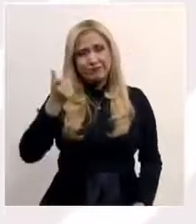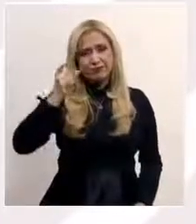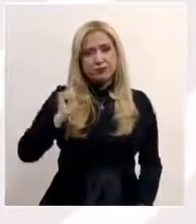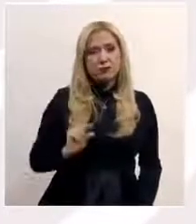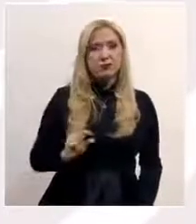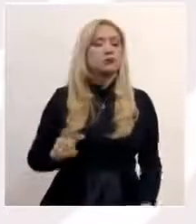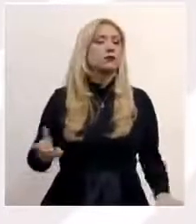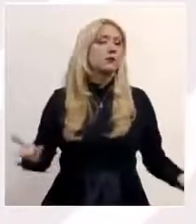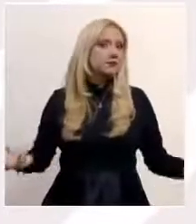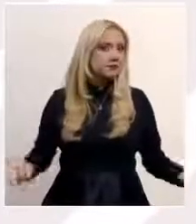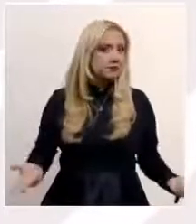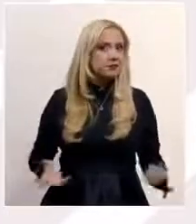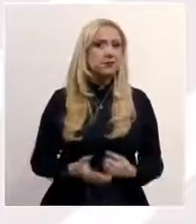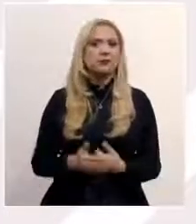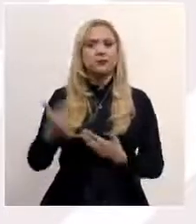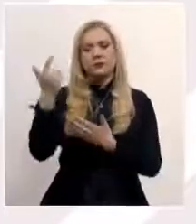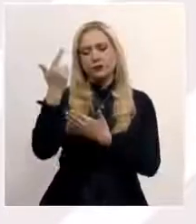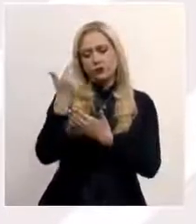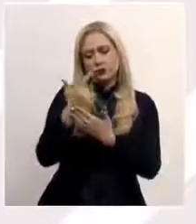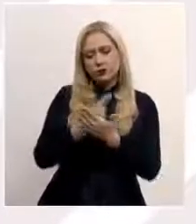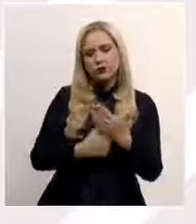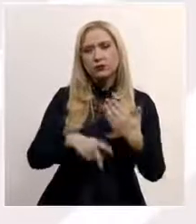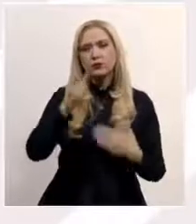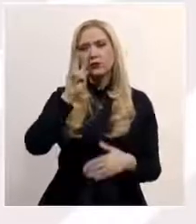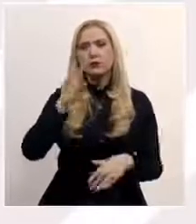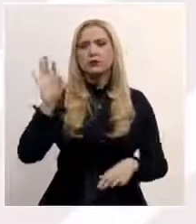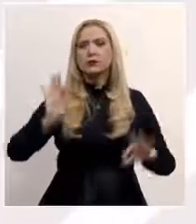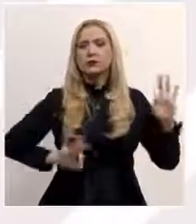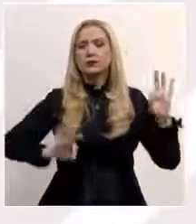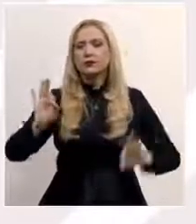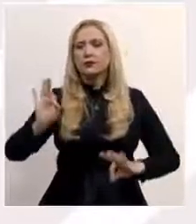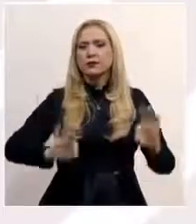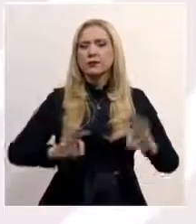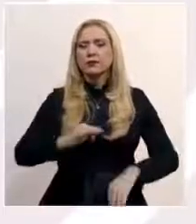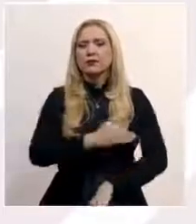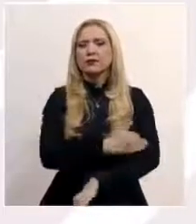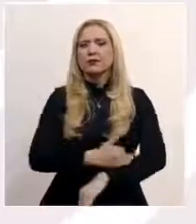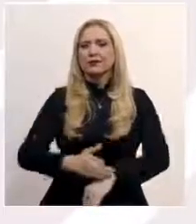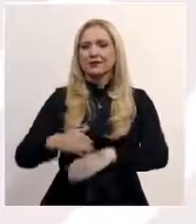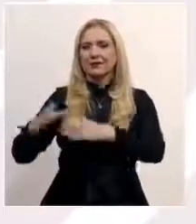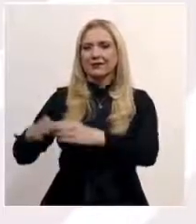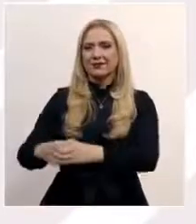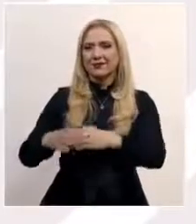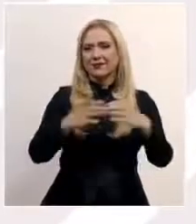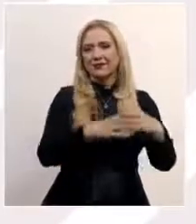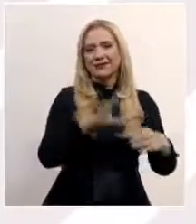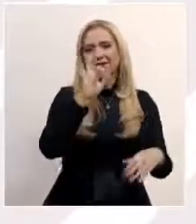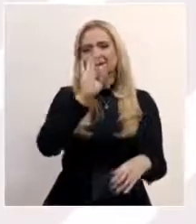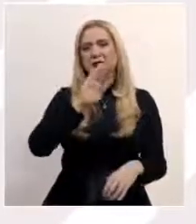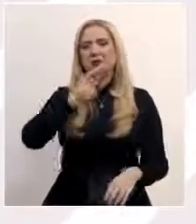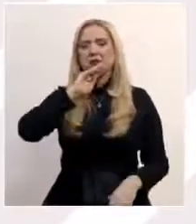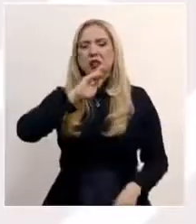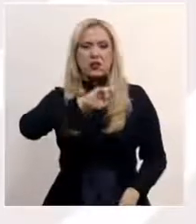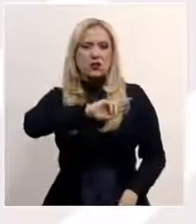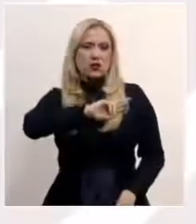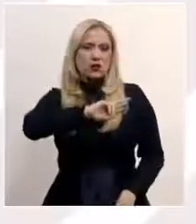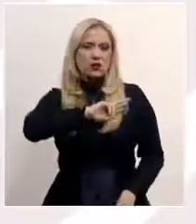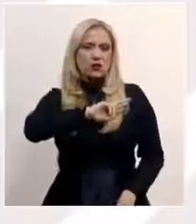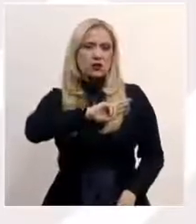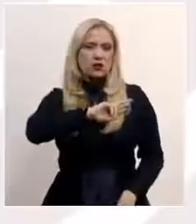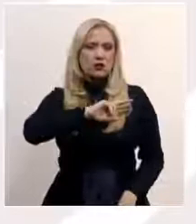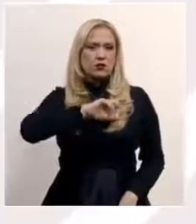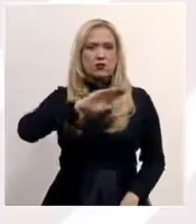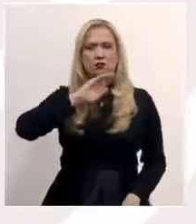vemos también los censos, el número, el porcentaje de familias encabezadas por una mujer sola o una